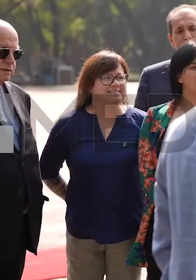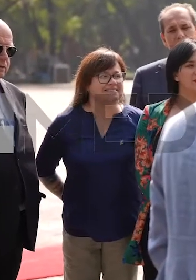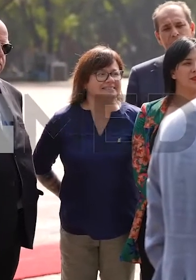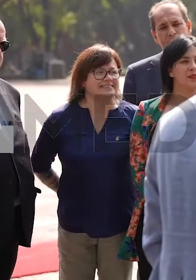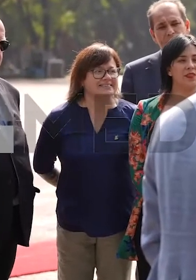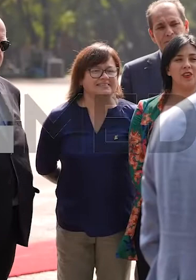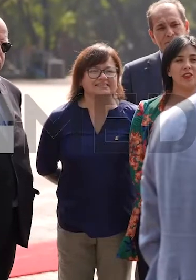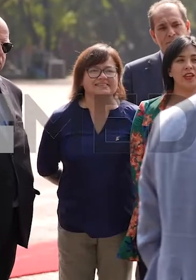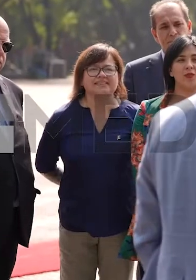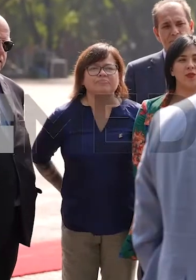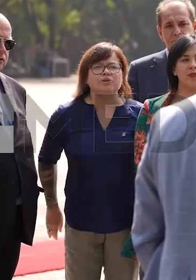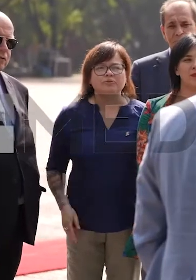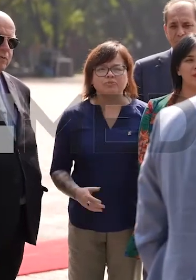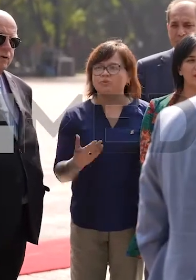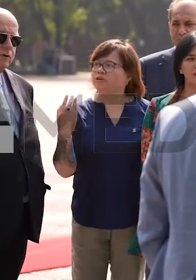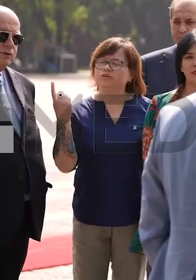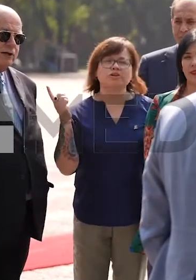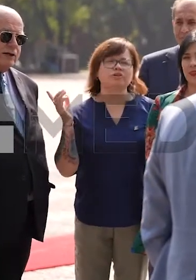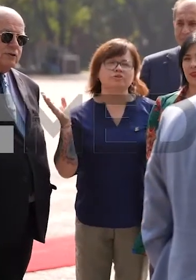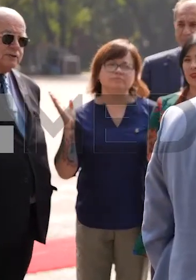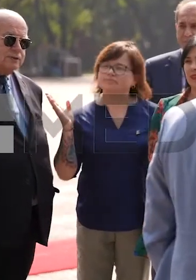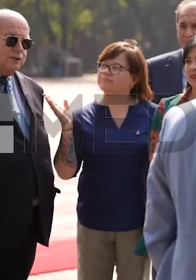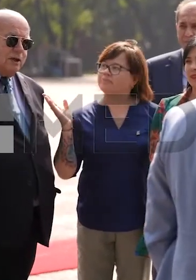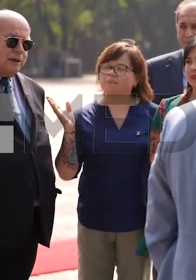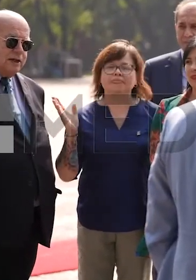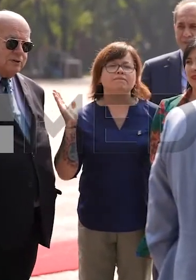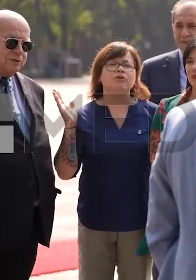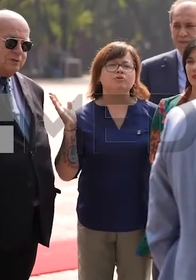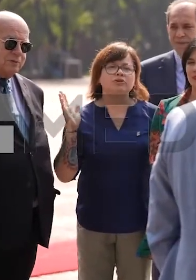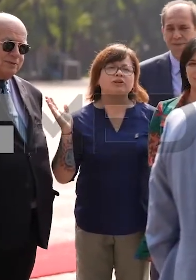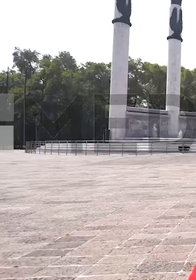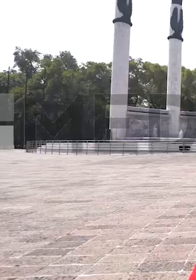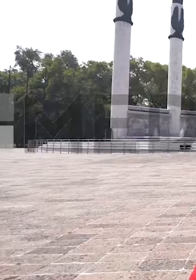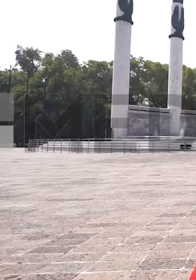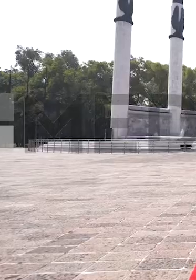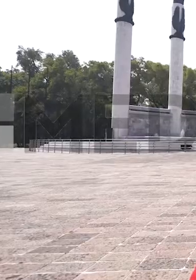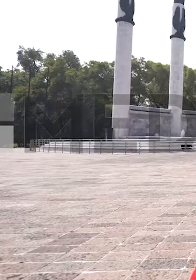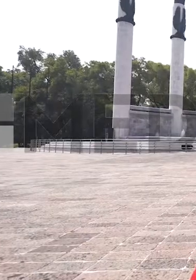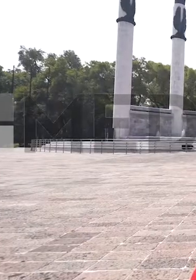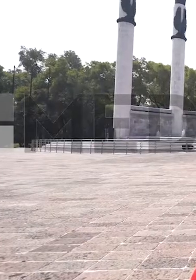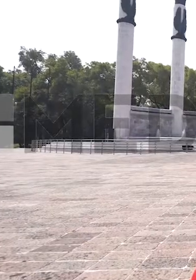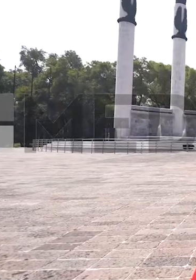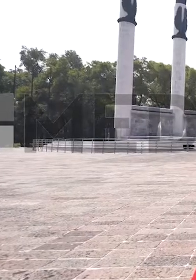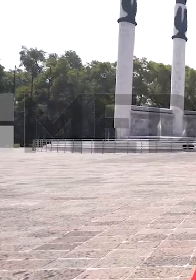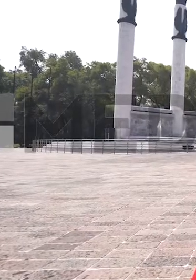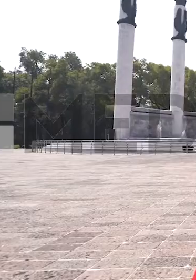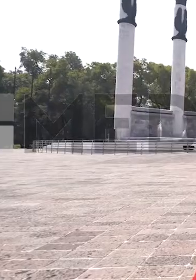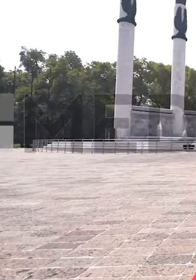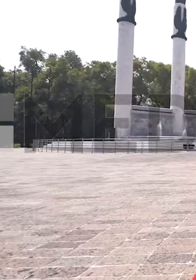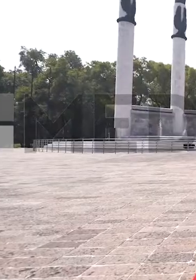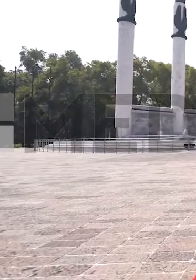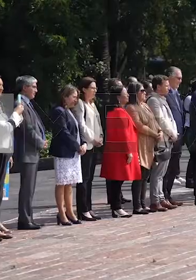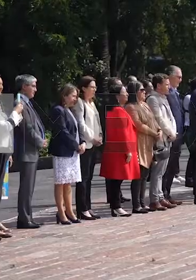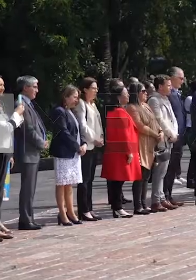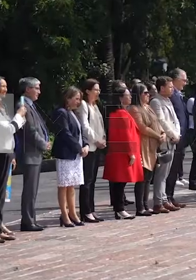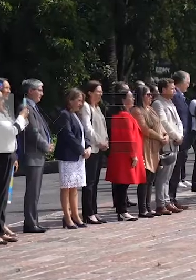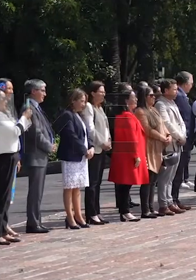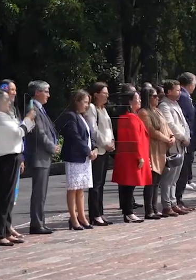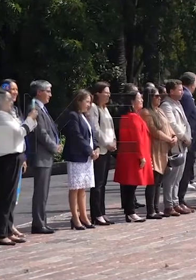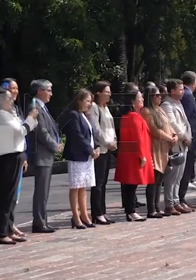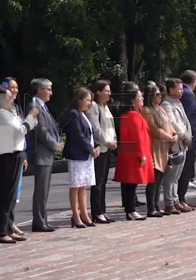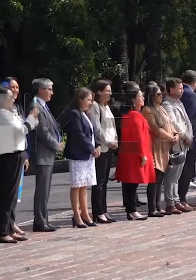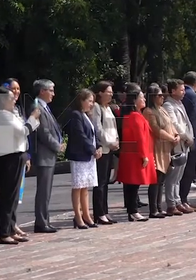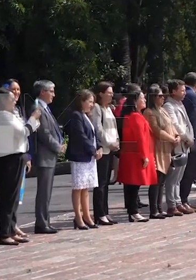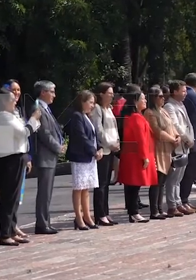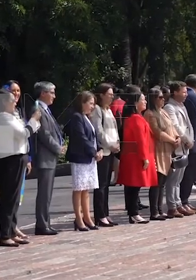para fijar la fecha definitiva. En cuanto a la negativa del Congreso peruano a autorizar la asistencia de su jefe de Estado a la cumbre y donde debía recibir